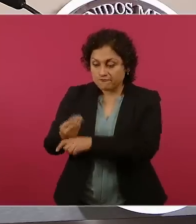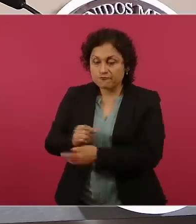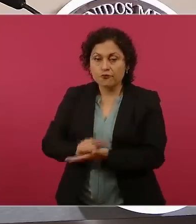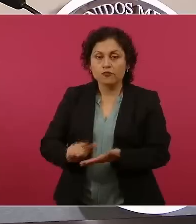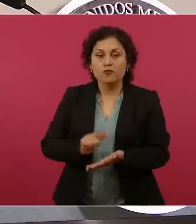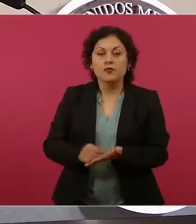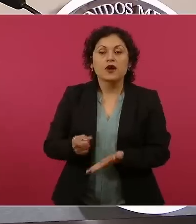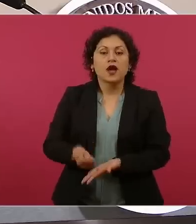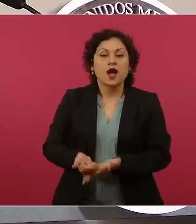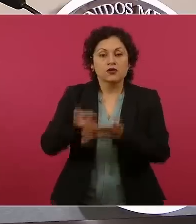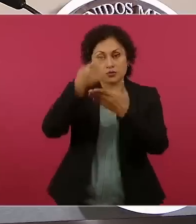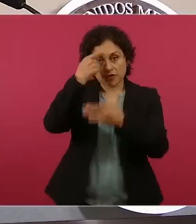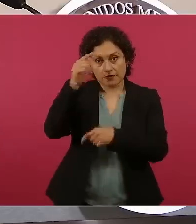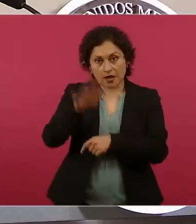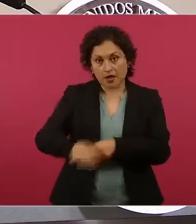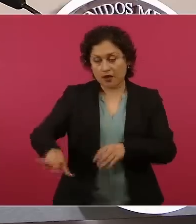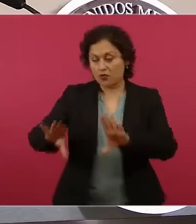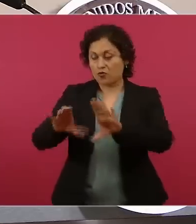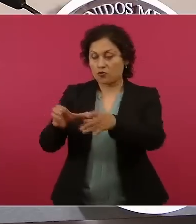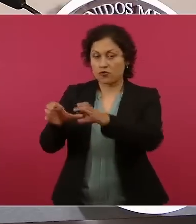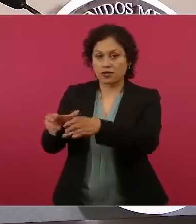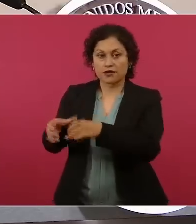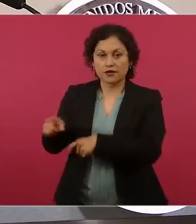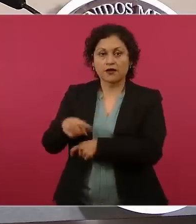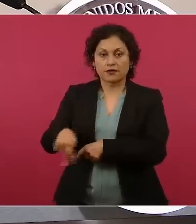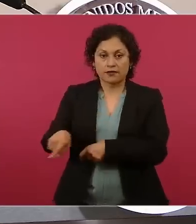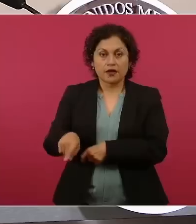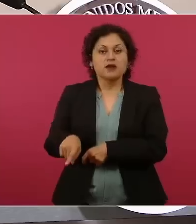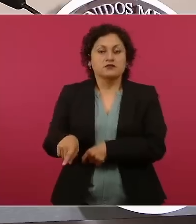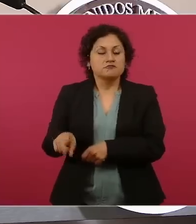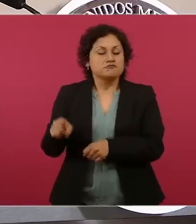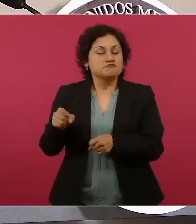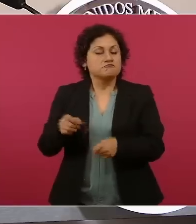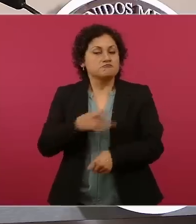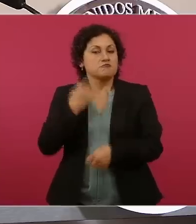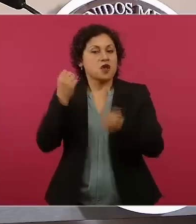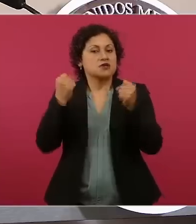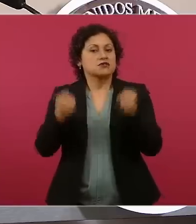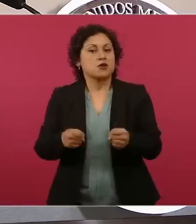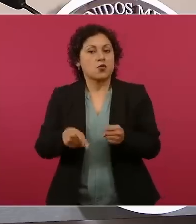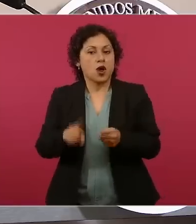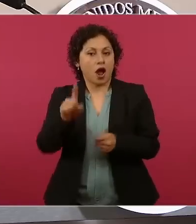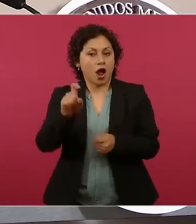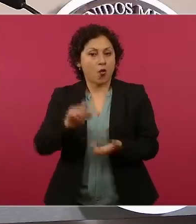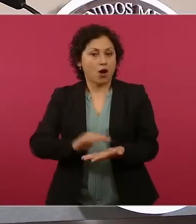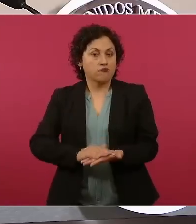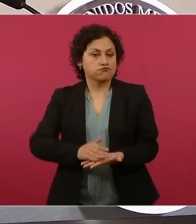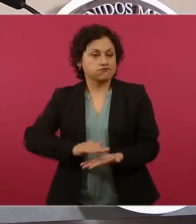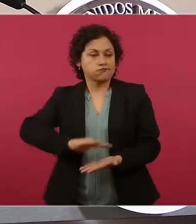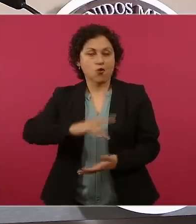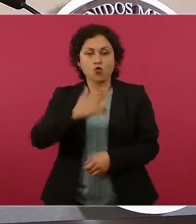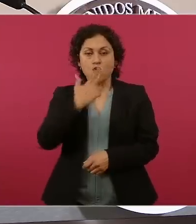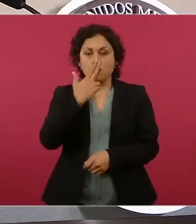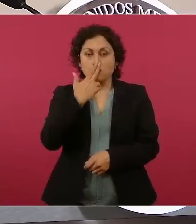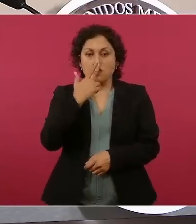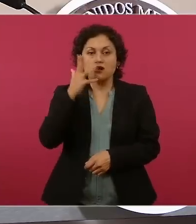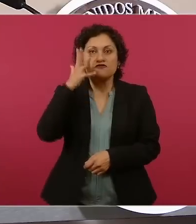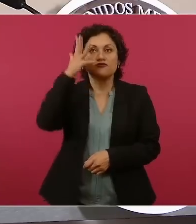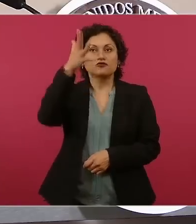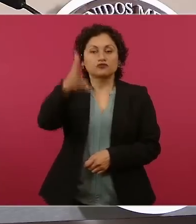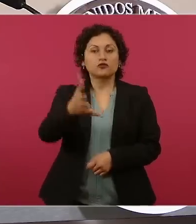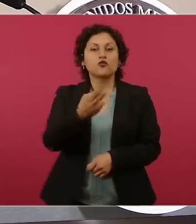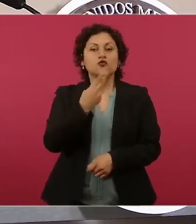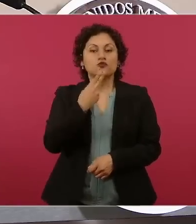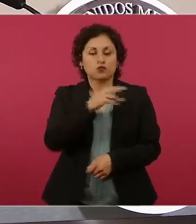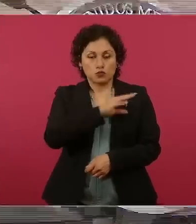pueblos garantizar no solamente que la presa tendrá agua hacia las generaciones futuras, sino también garantizar, por